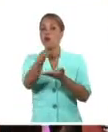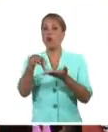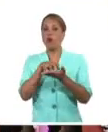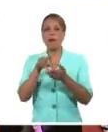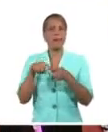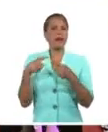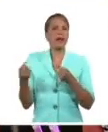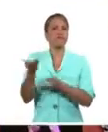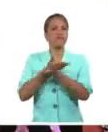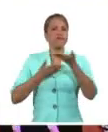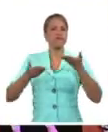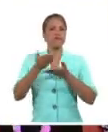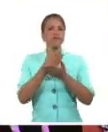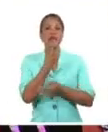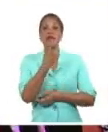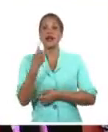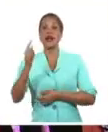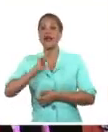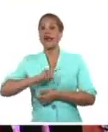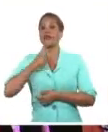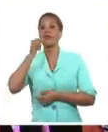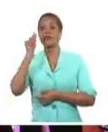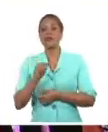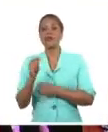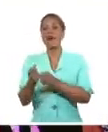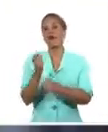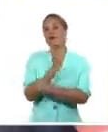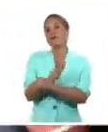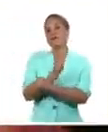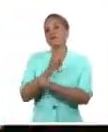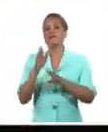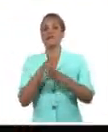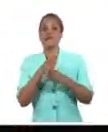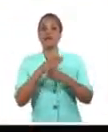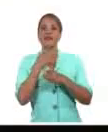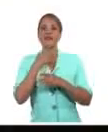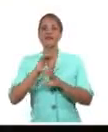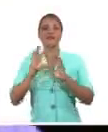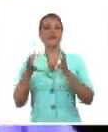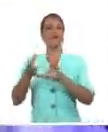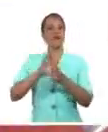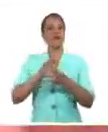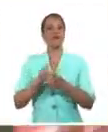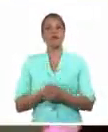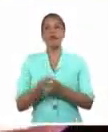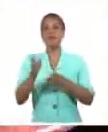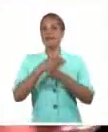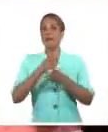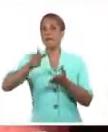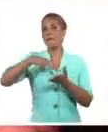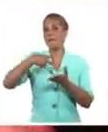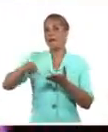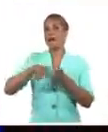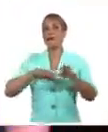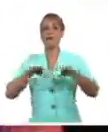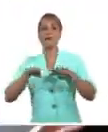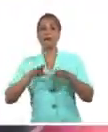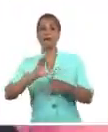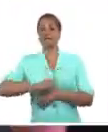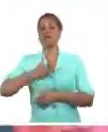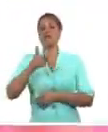intercambio donde cada artista pone su toque de gracia en el personaje. Baile, movimiento y actuación transitan por plazas